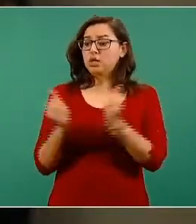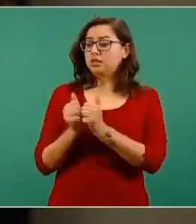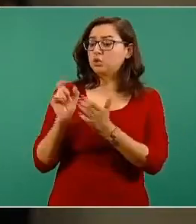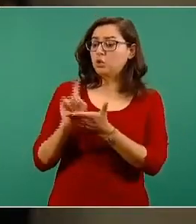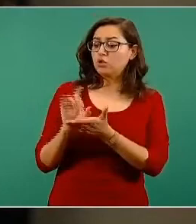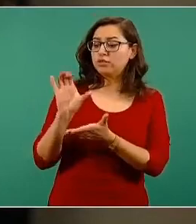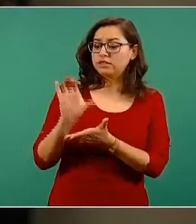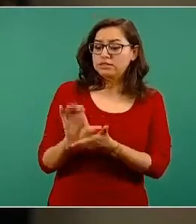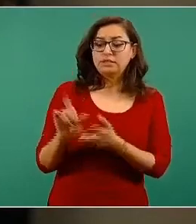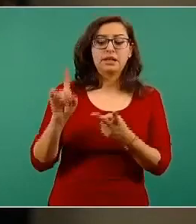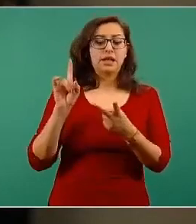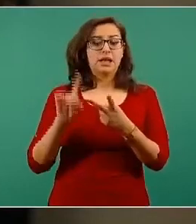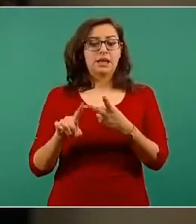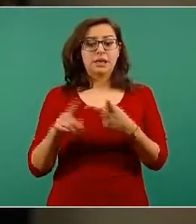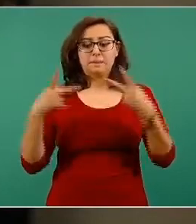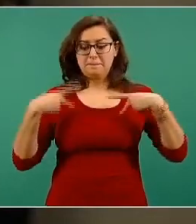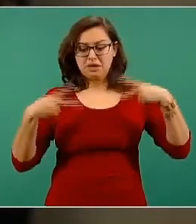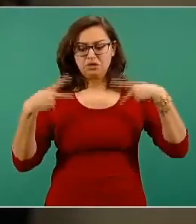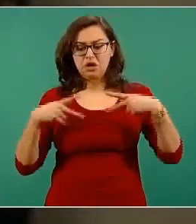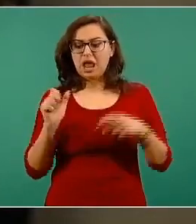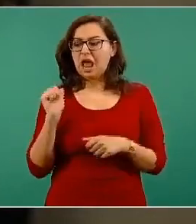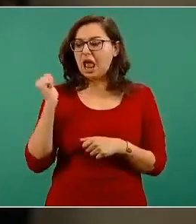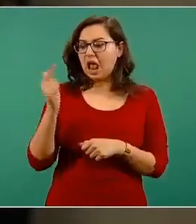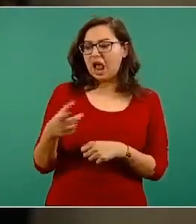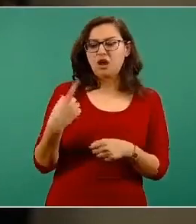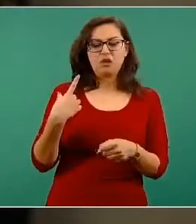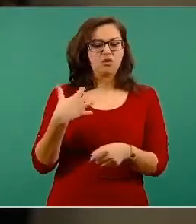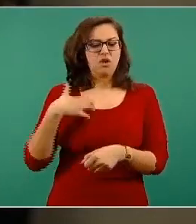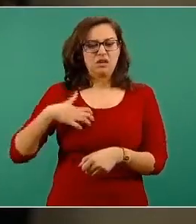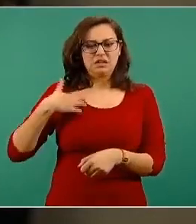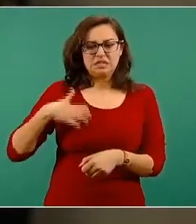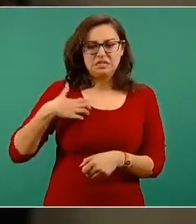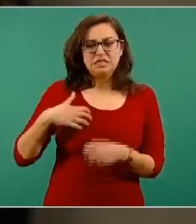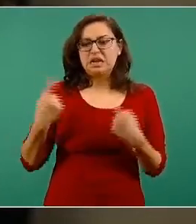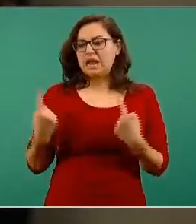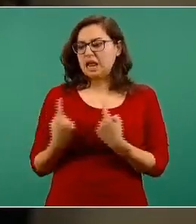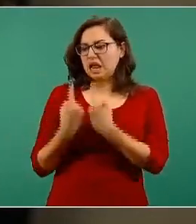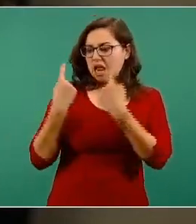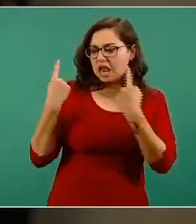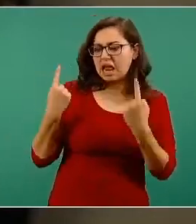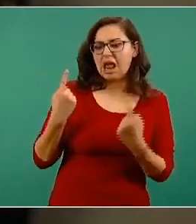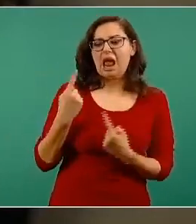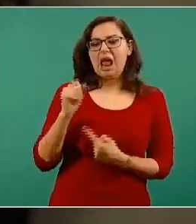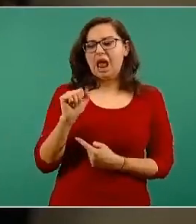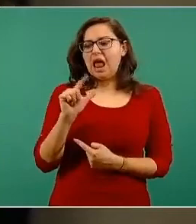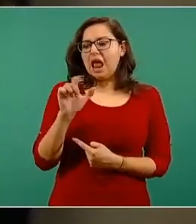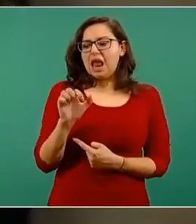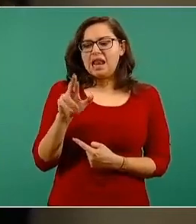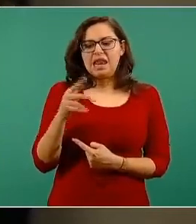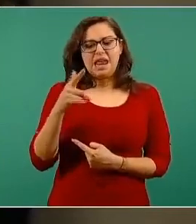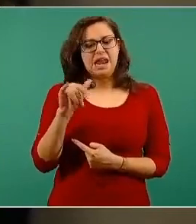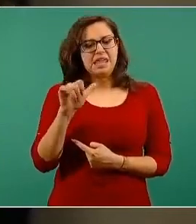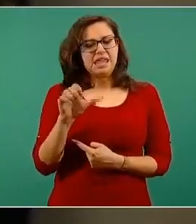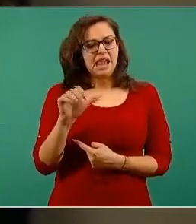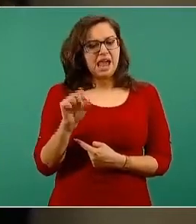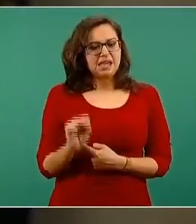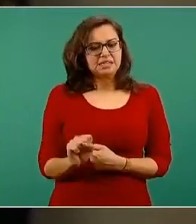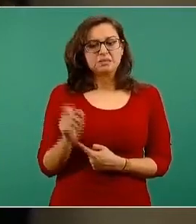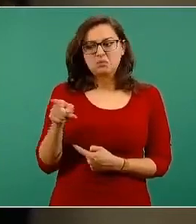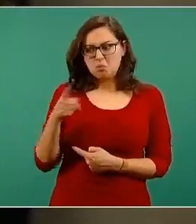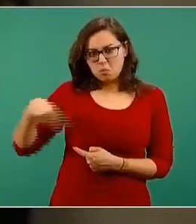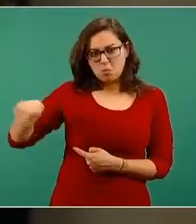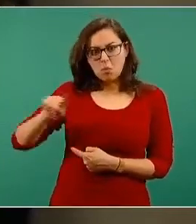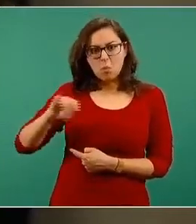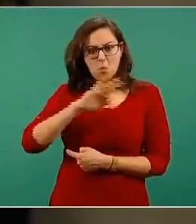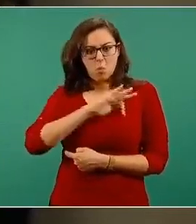discapacidad, personas alérgicas, nuevamente alérgicas a las sulfas, las reacciones que pudieran tener si es viable